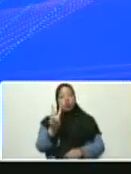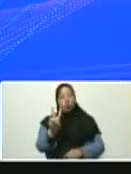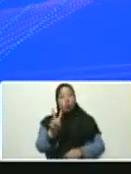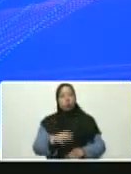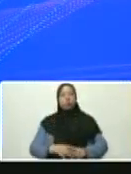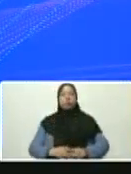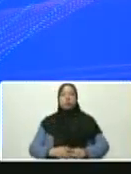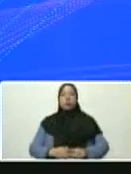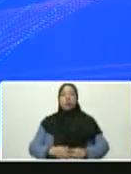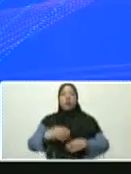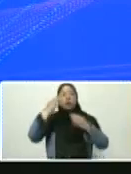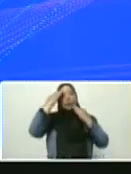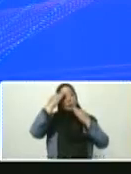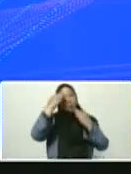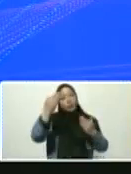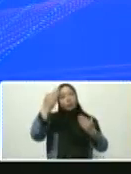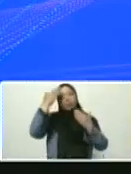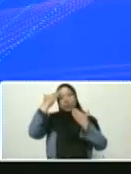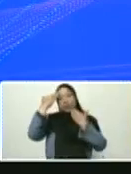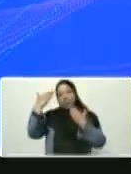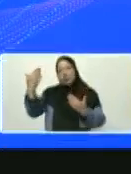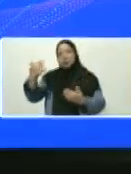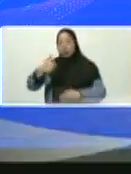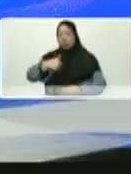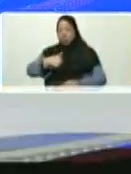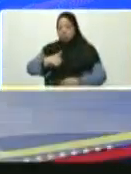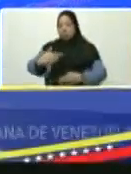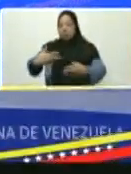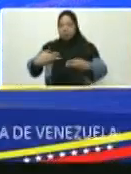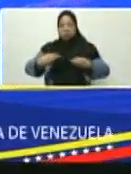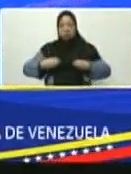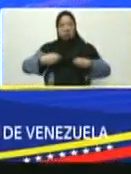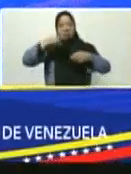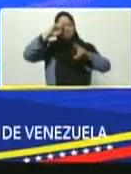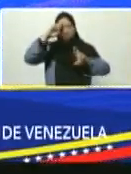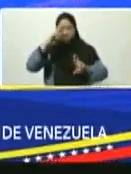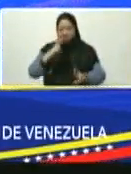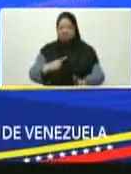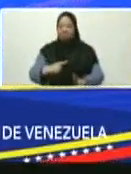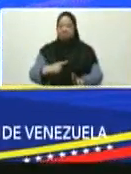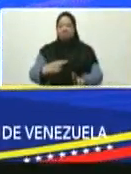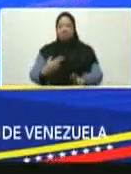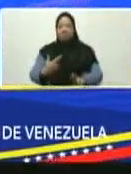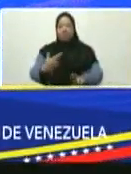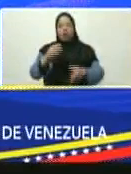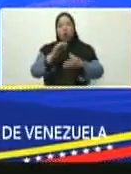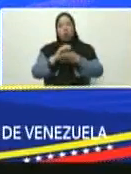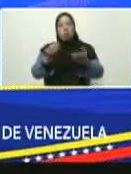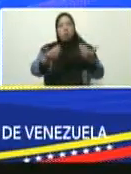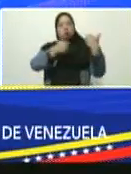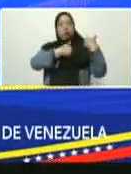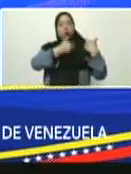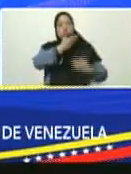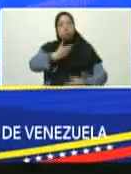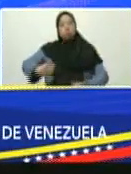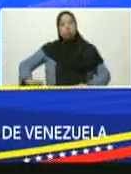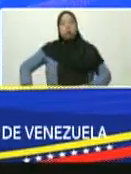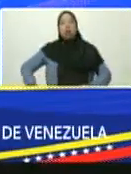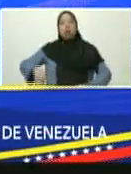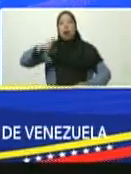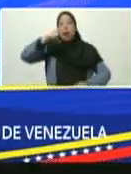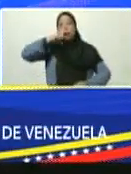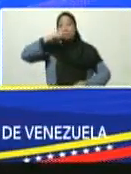tengan mis saludos mi reconocimiento como comandante en jefe de la fuerza armada nacional